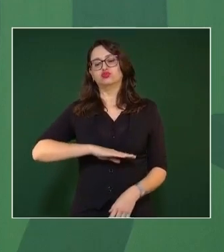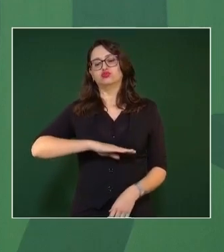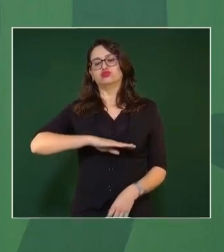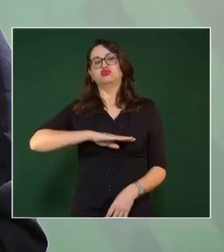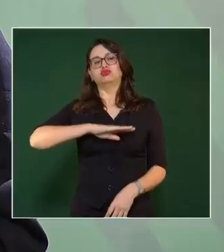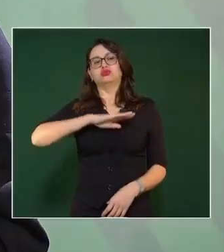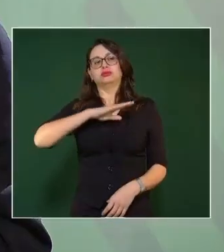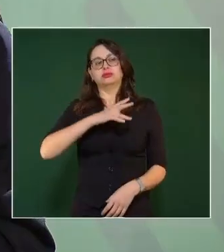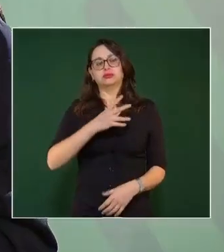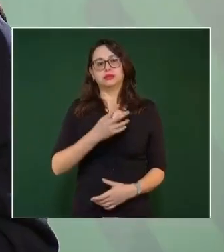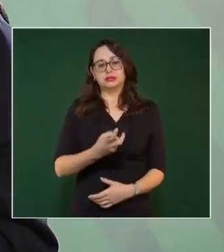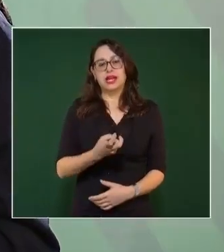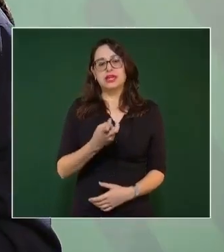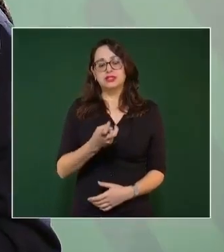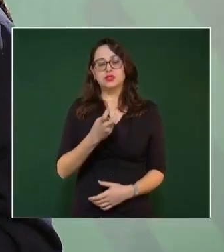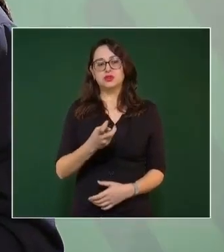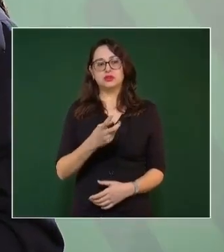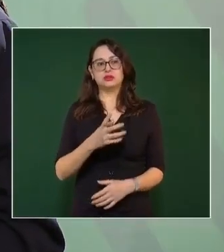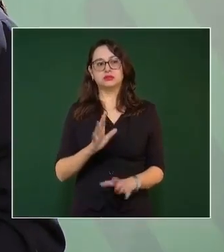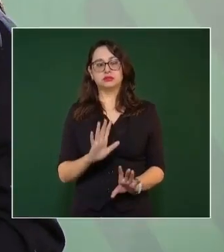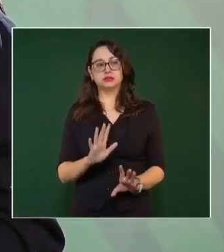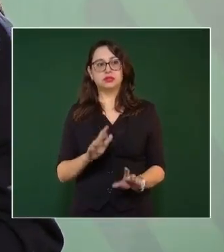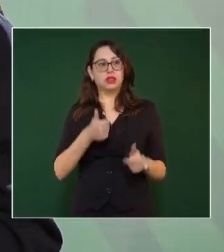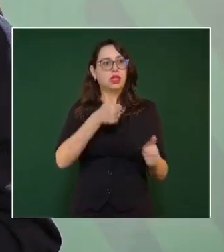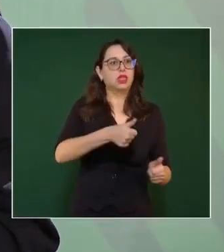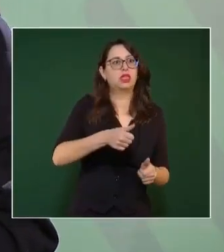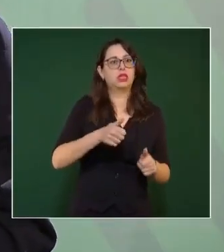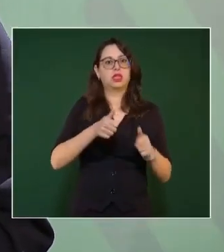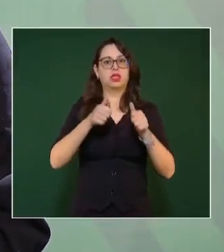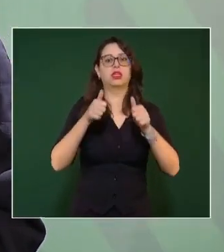Entonces, no hacerle tanto caso